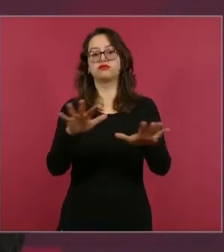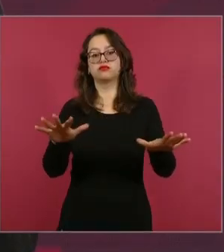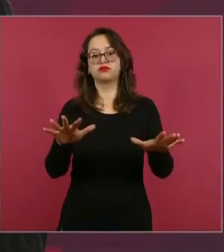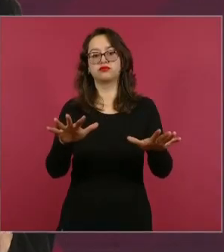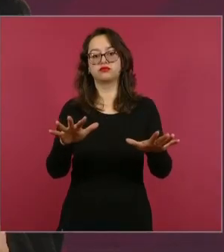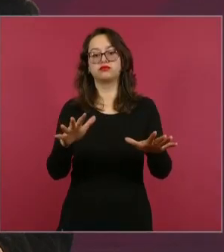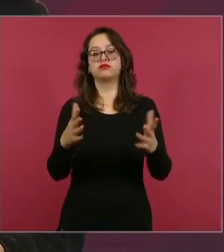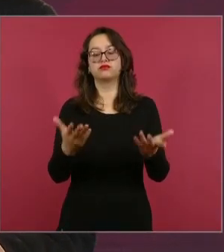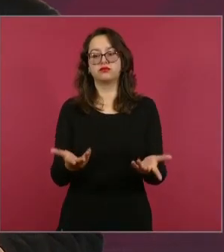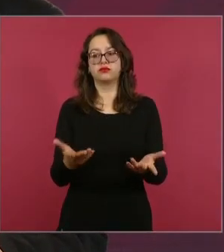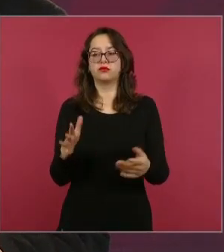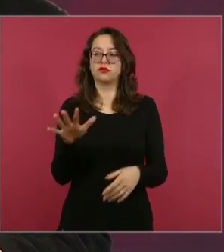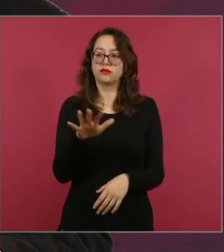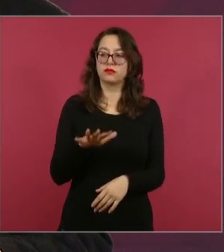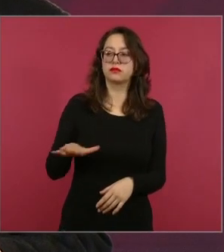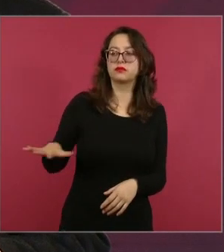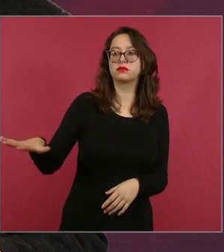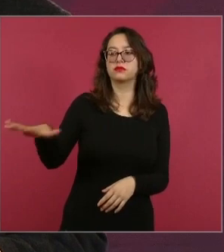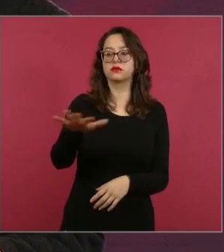la propuesta